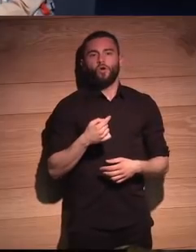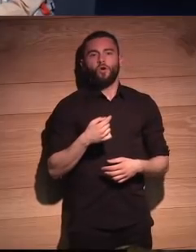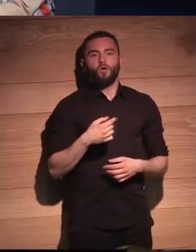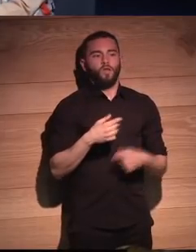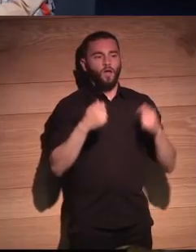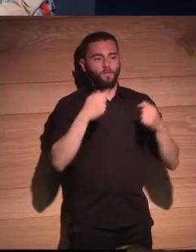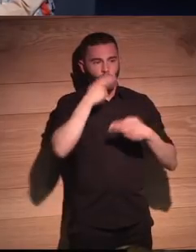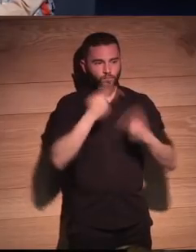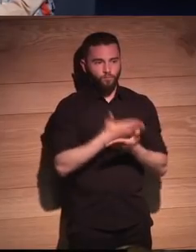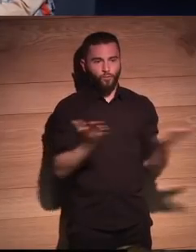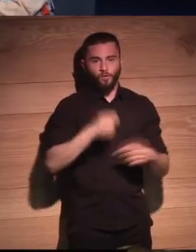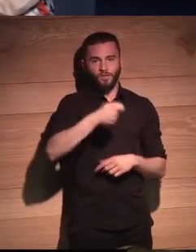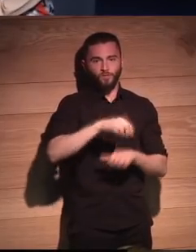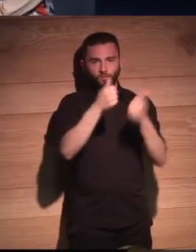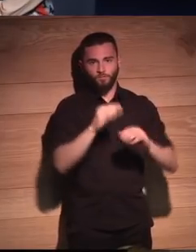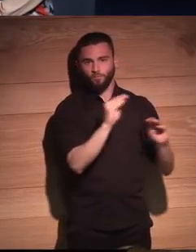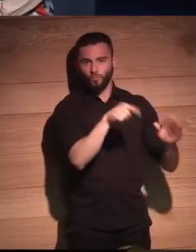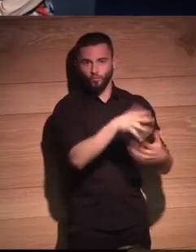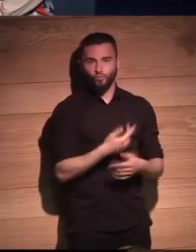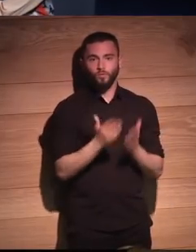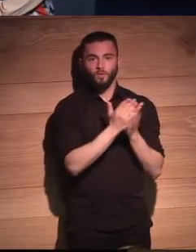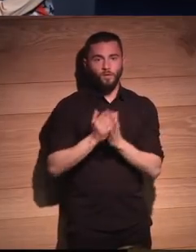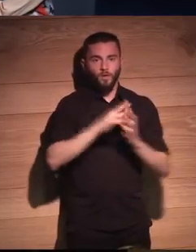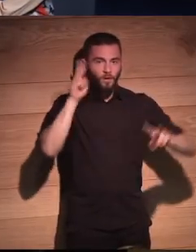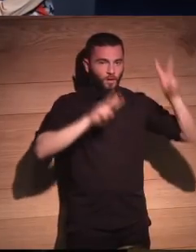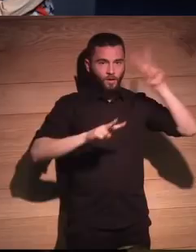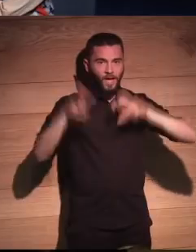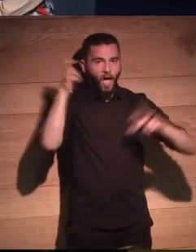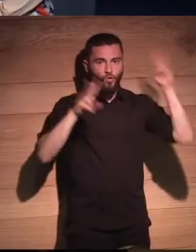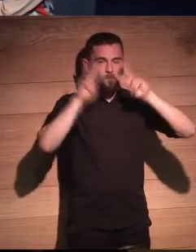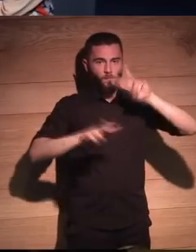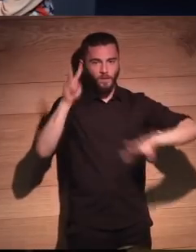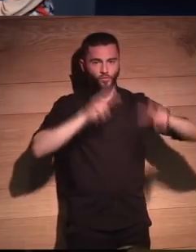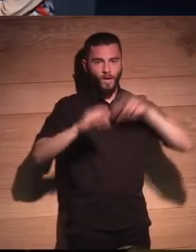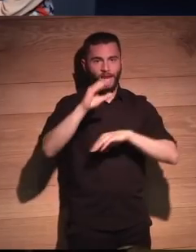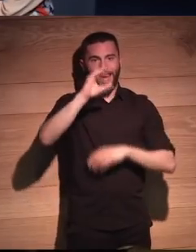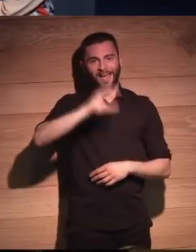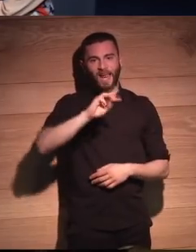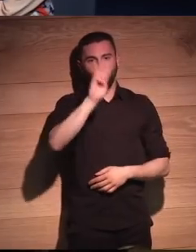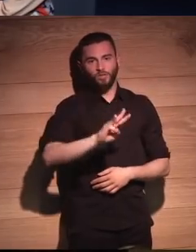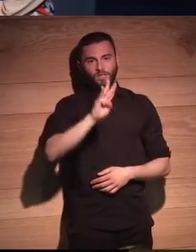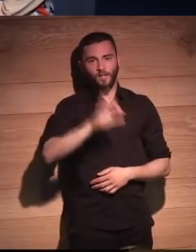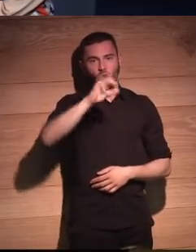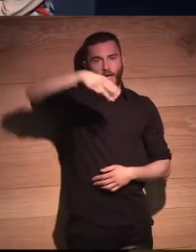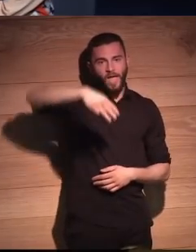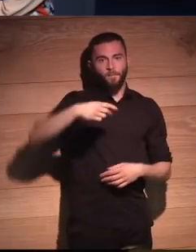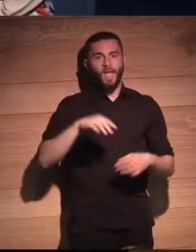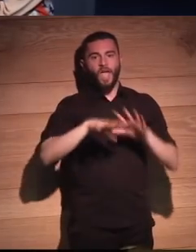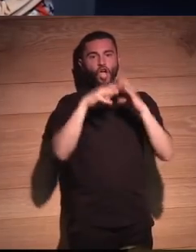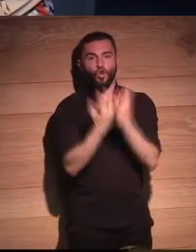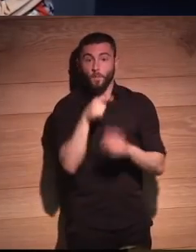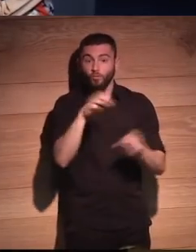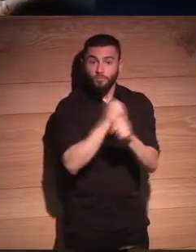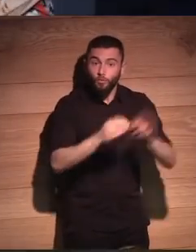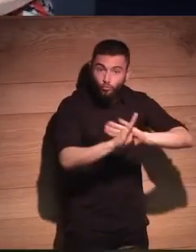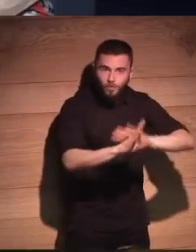a tu público. Estudiaste comunicación audiovisual en la Carlos III y sigues trabajando en OM Global. OM Global, sí. Ahí estás,